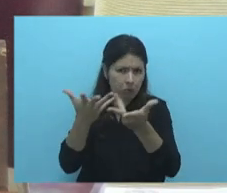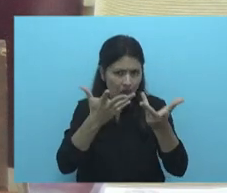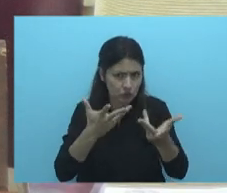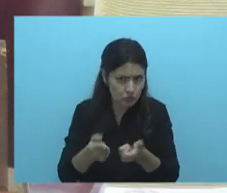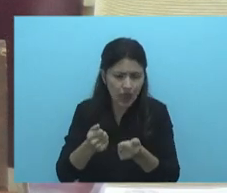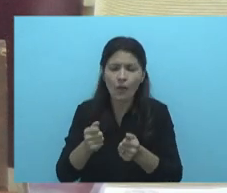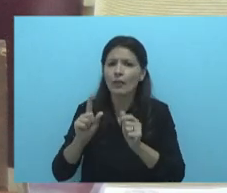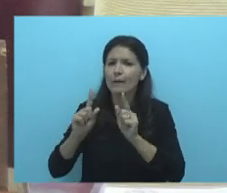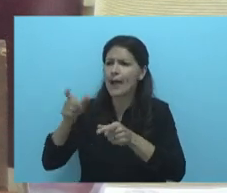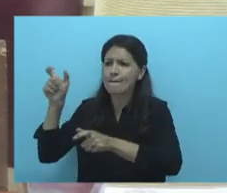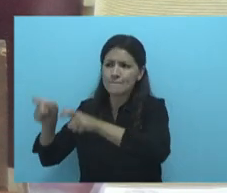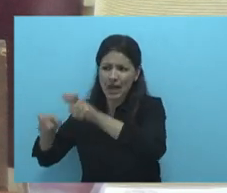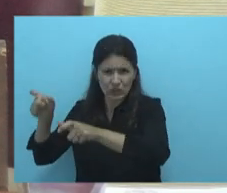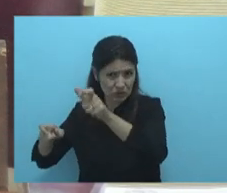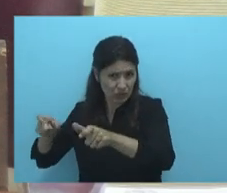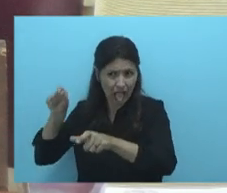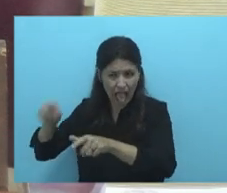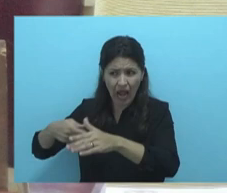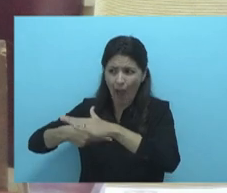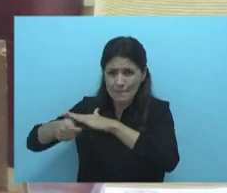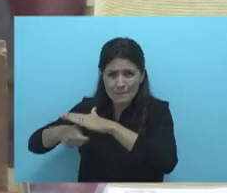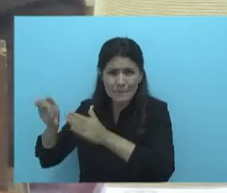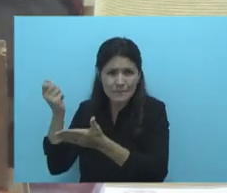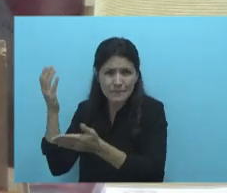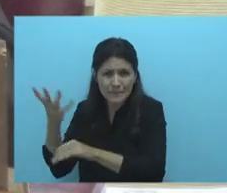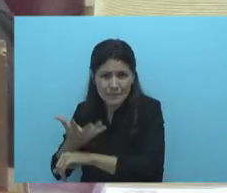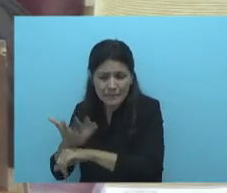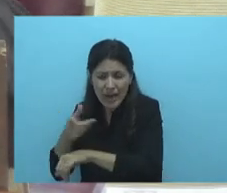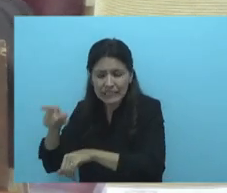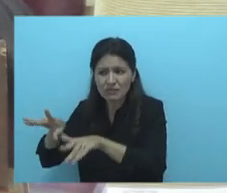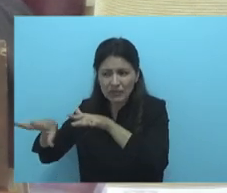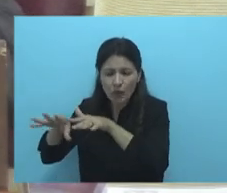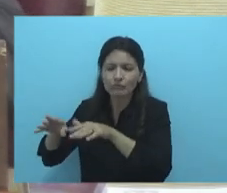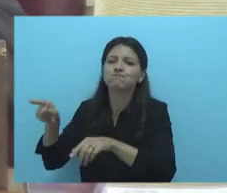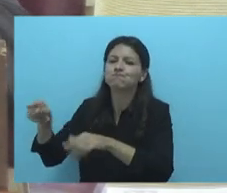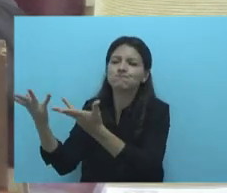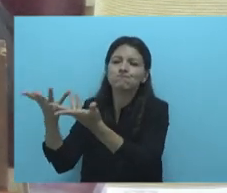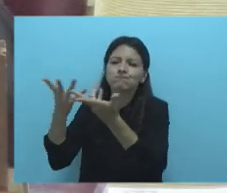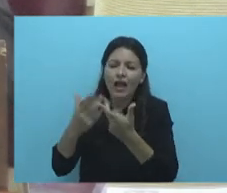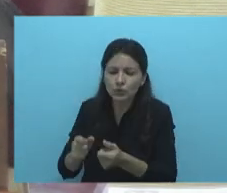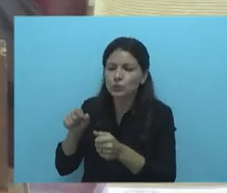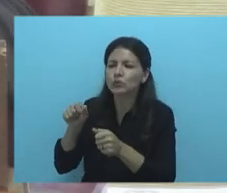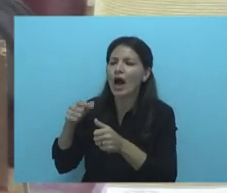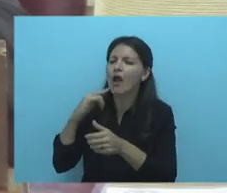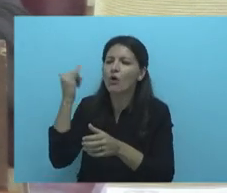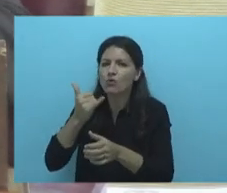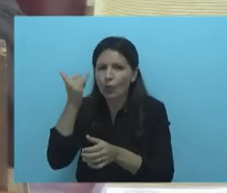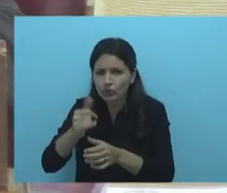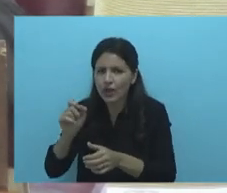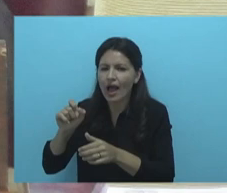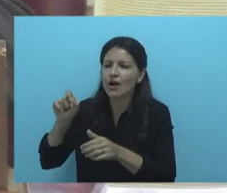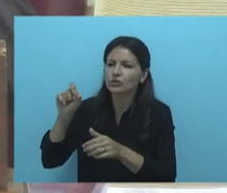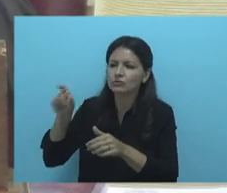su participación ha sido esencial para poder ir buscando los mecanismos legales para resolver